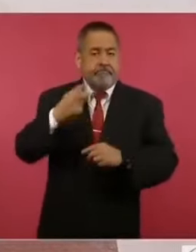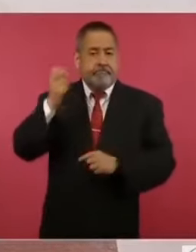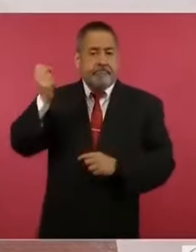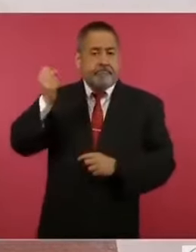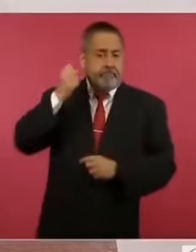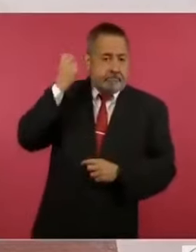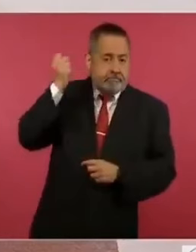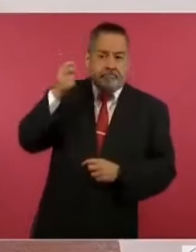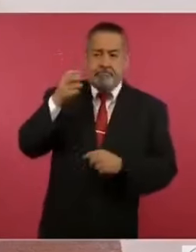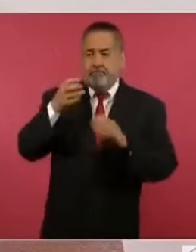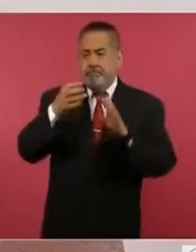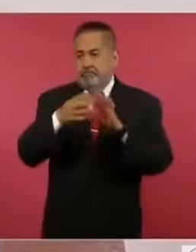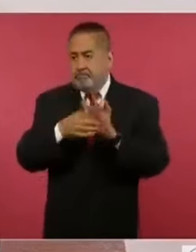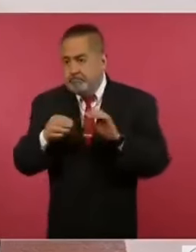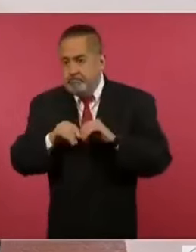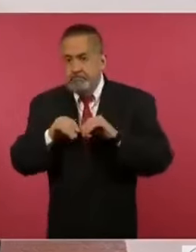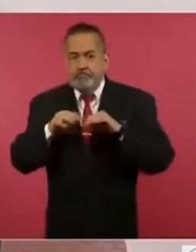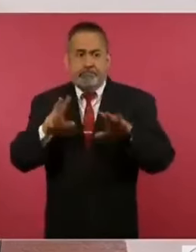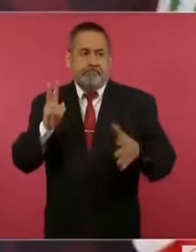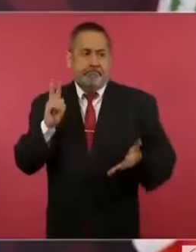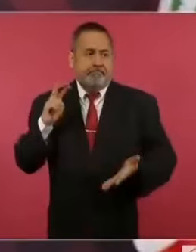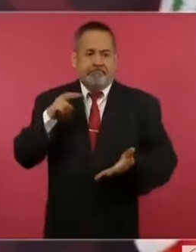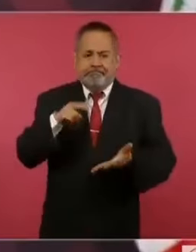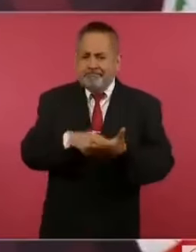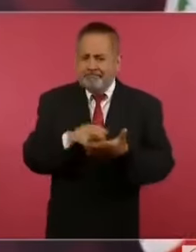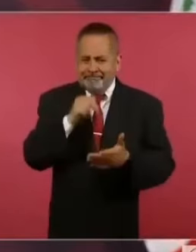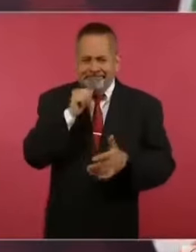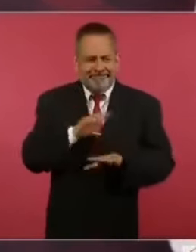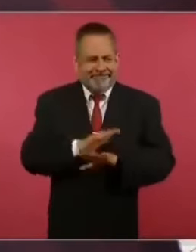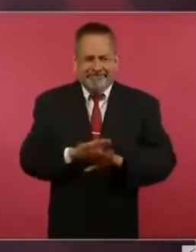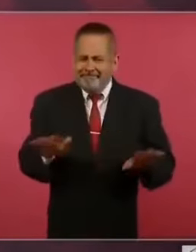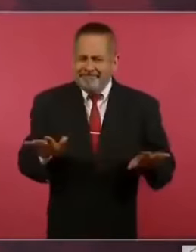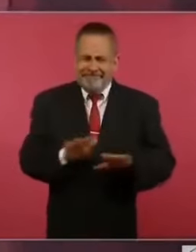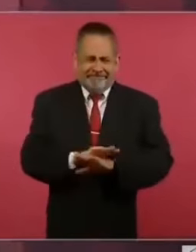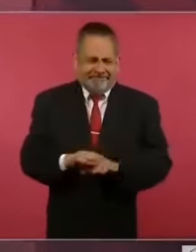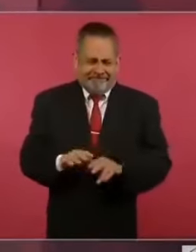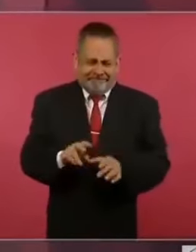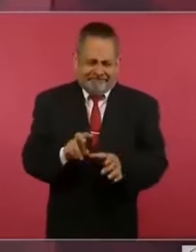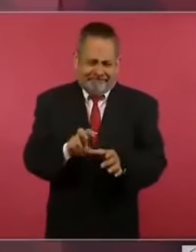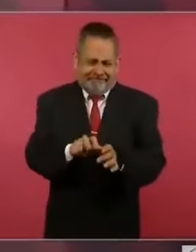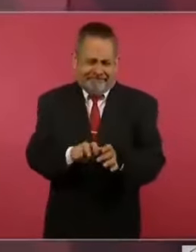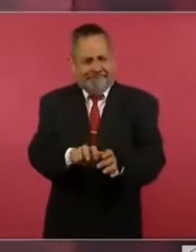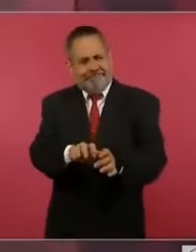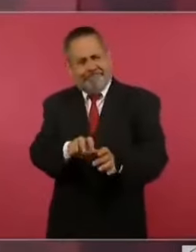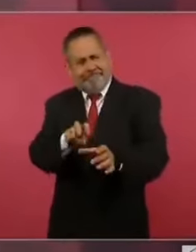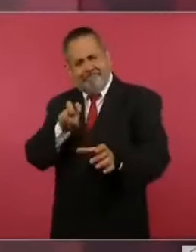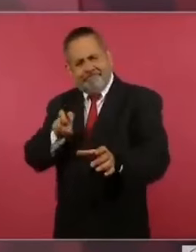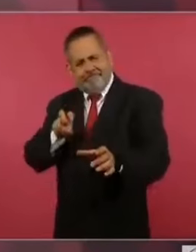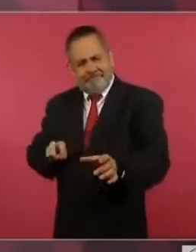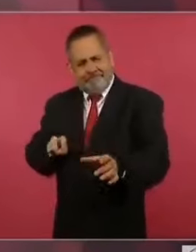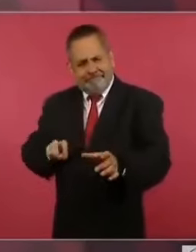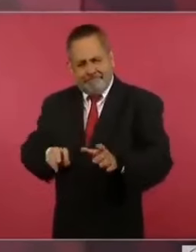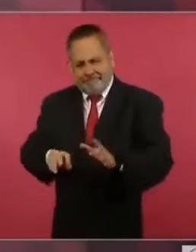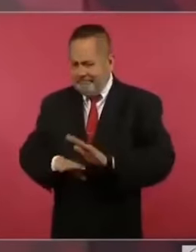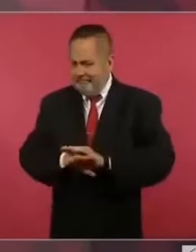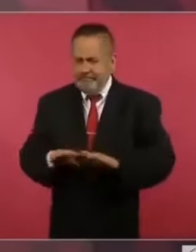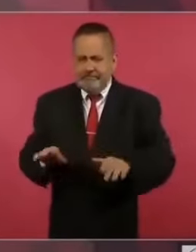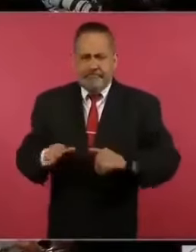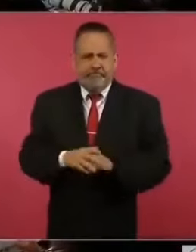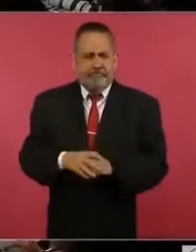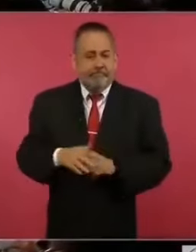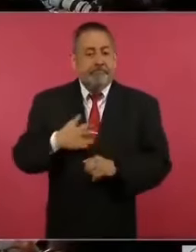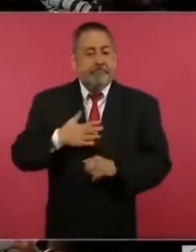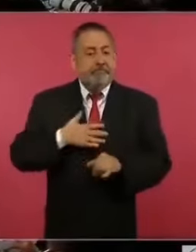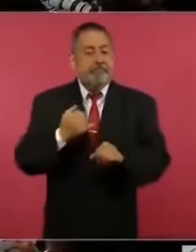expectativas en la gran mayoría de la población ya que el presidente tiene una de alrededor del 7% como